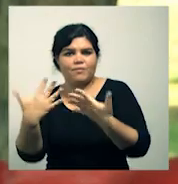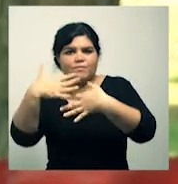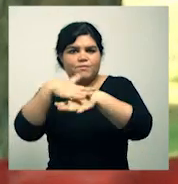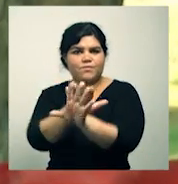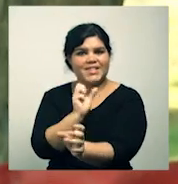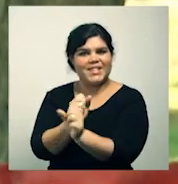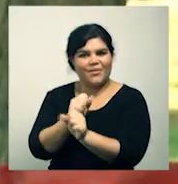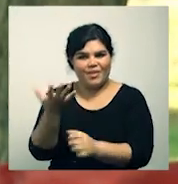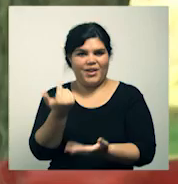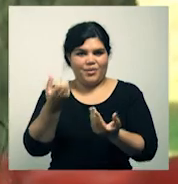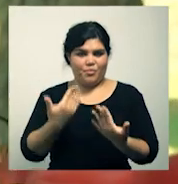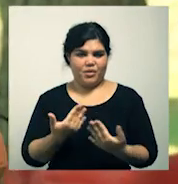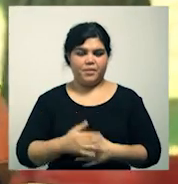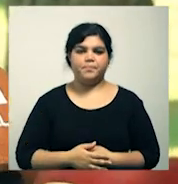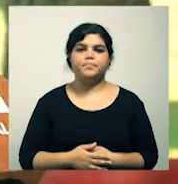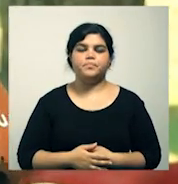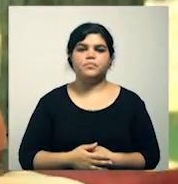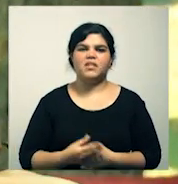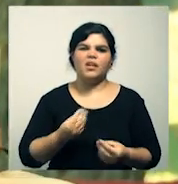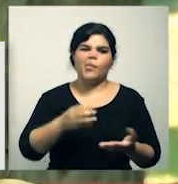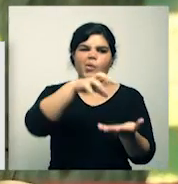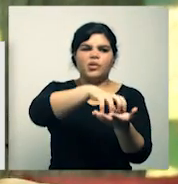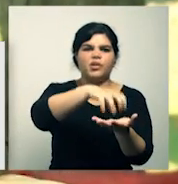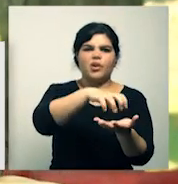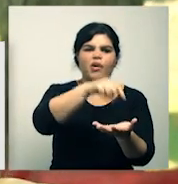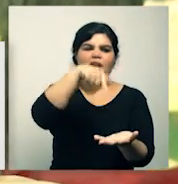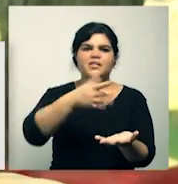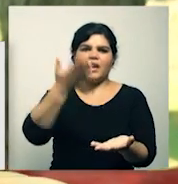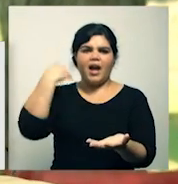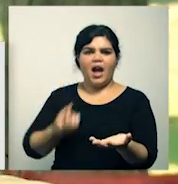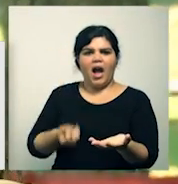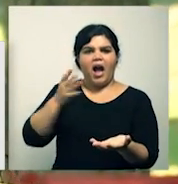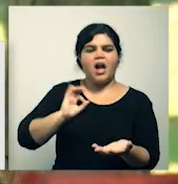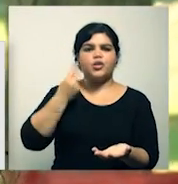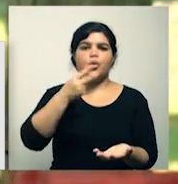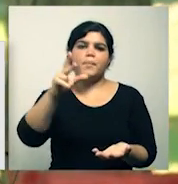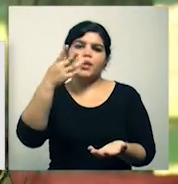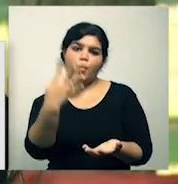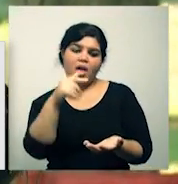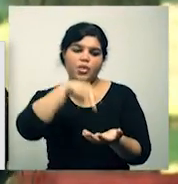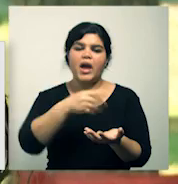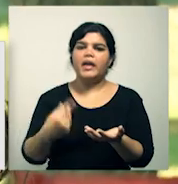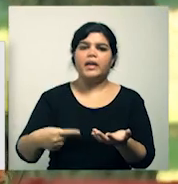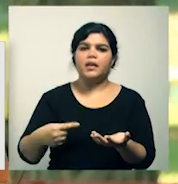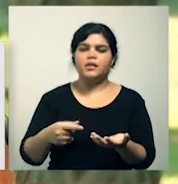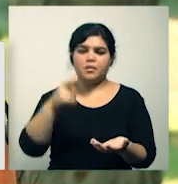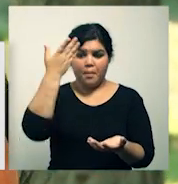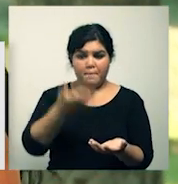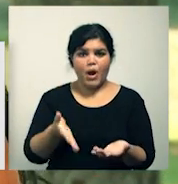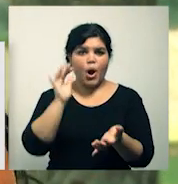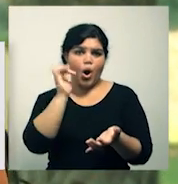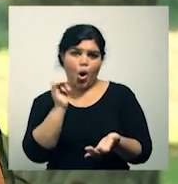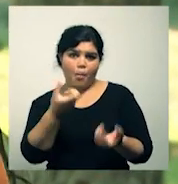laboralmente. La idea de la formación laboral del kiosco, que funciona desde el año 2004, es que los chicos puedan